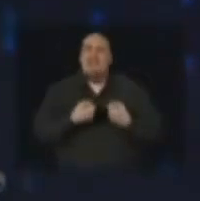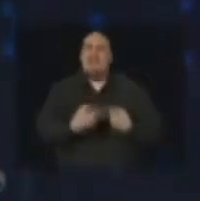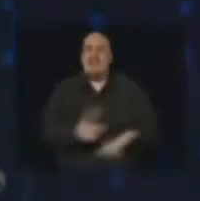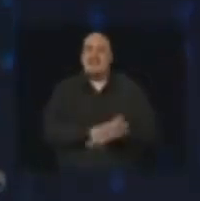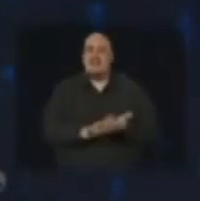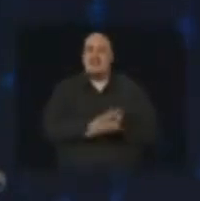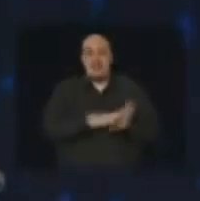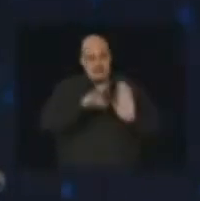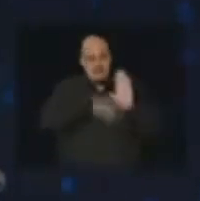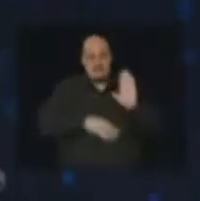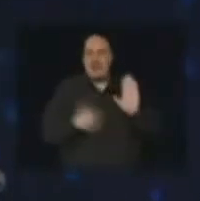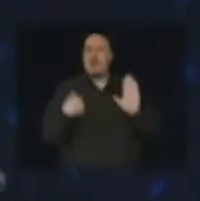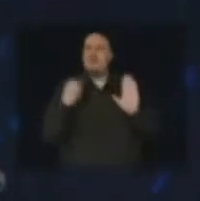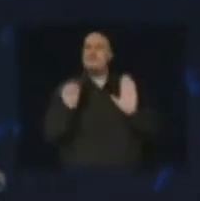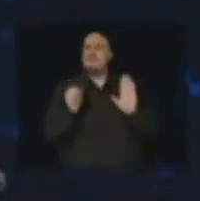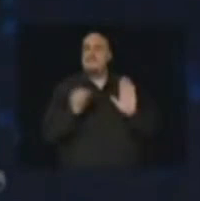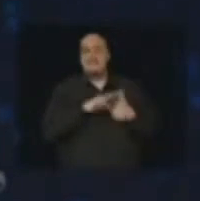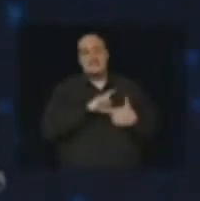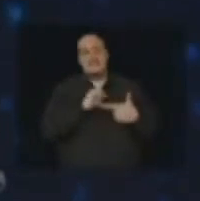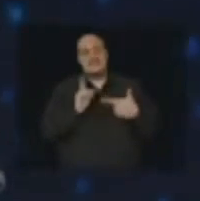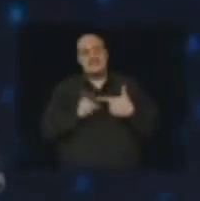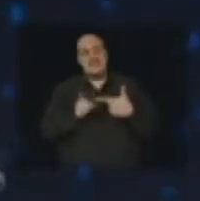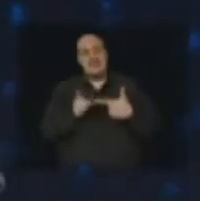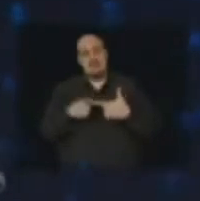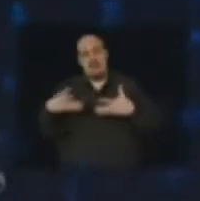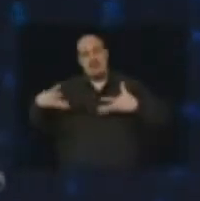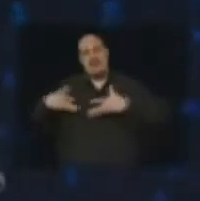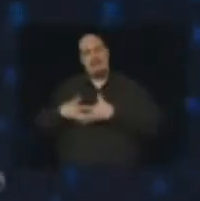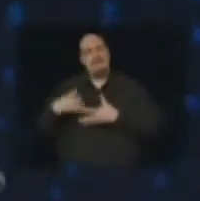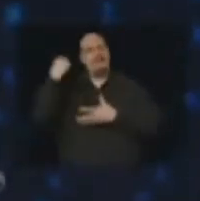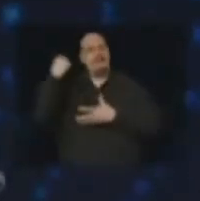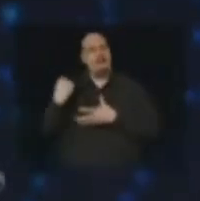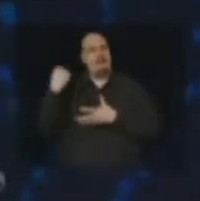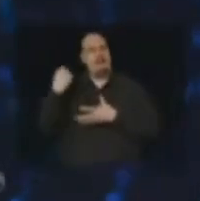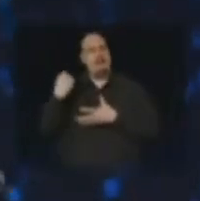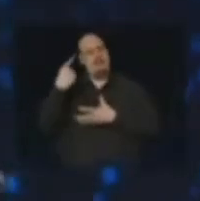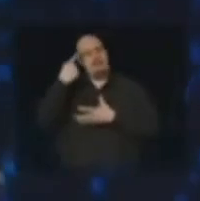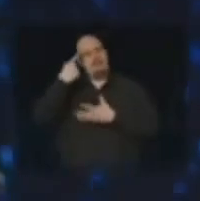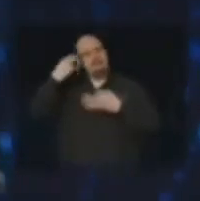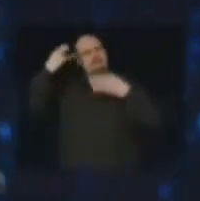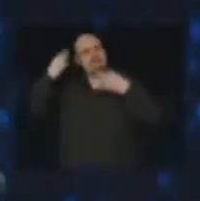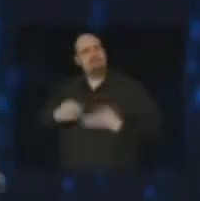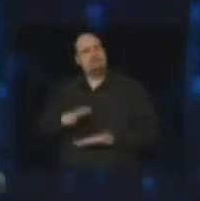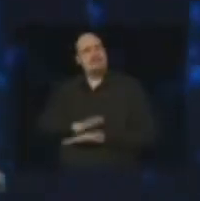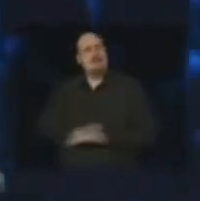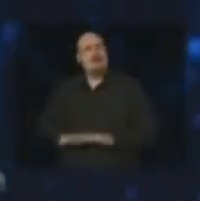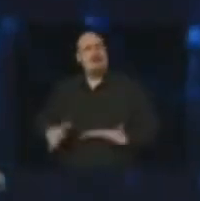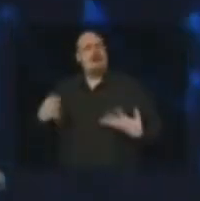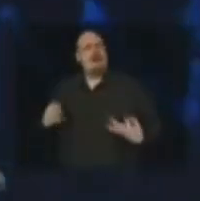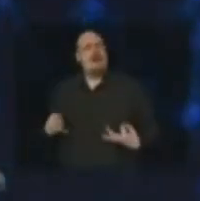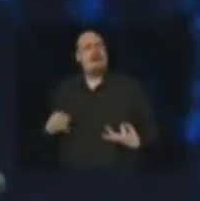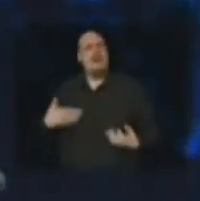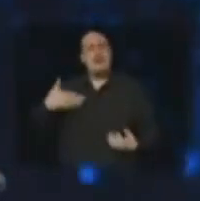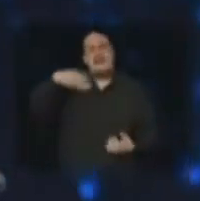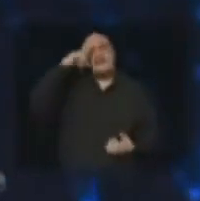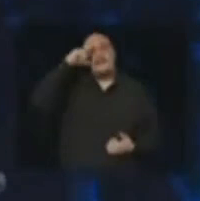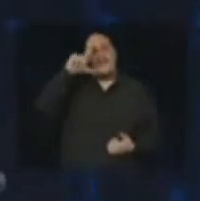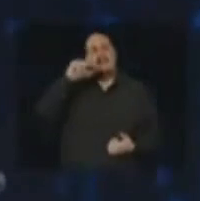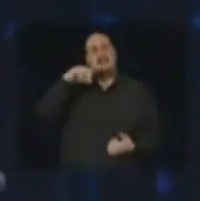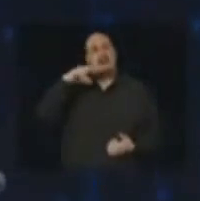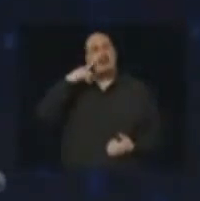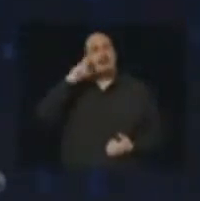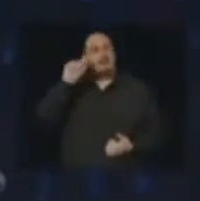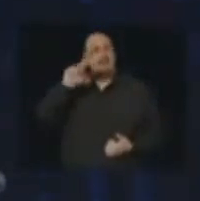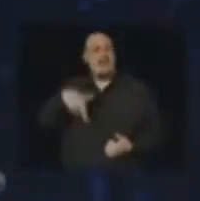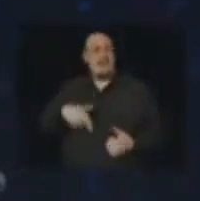en caso de ser gobierno, derogará en 2 minutos las leyes laborales que, según ella, perjudican